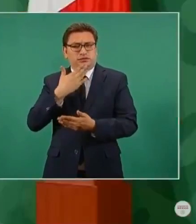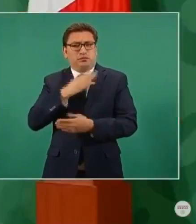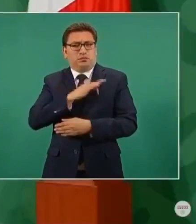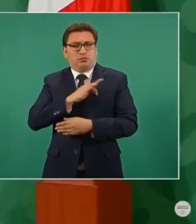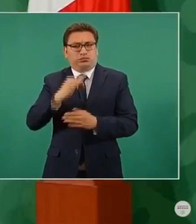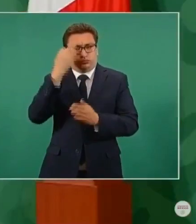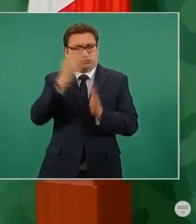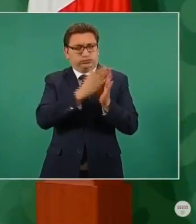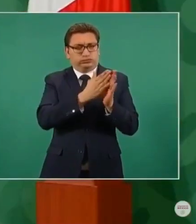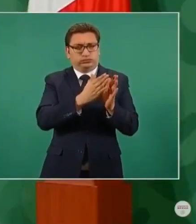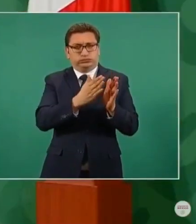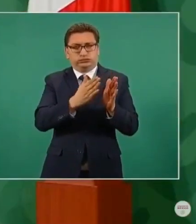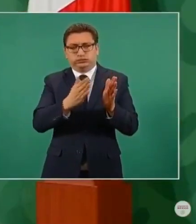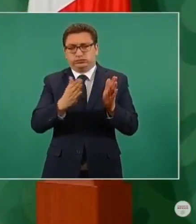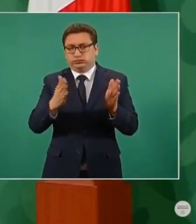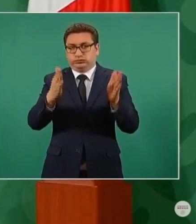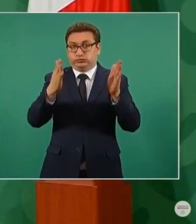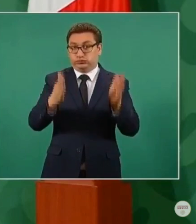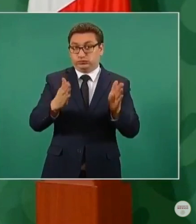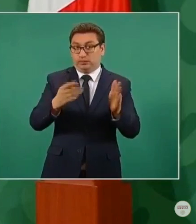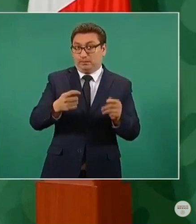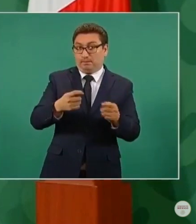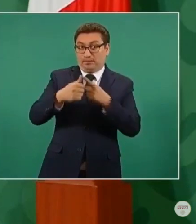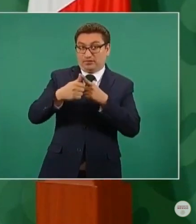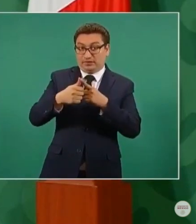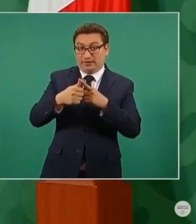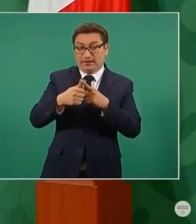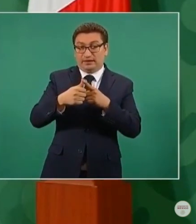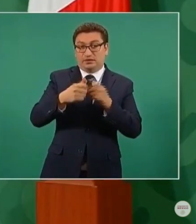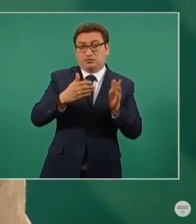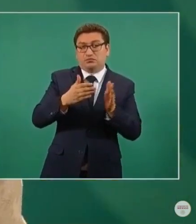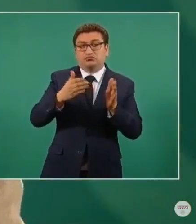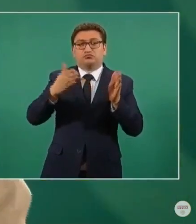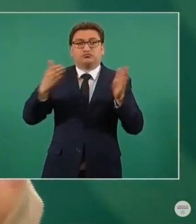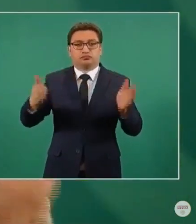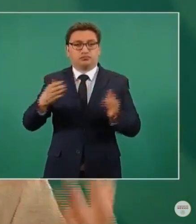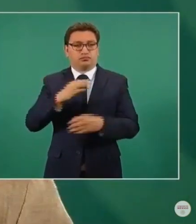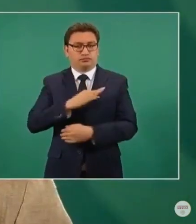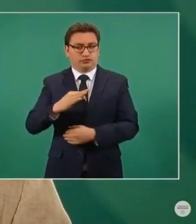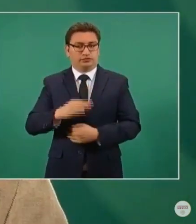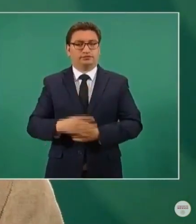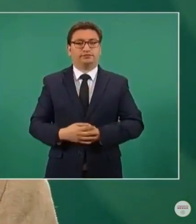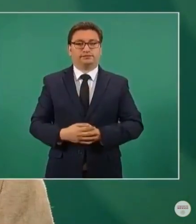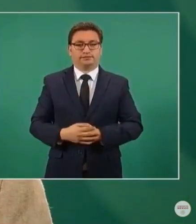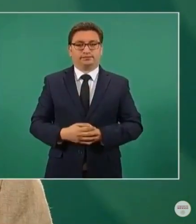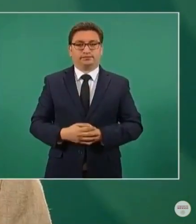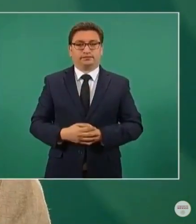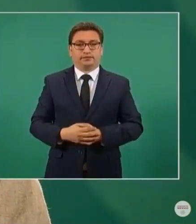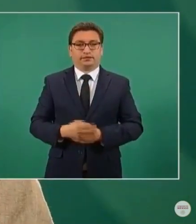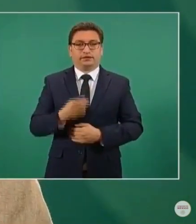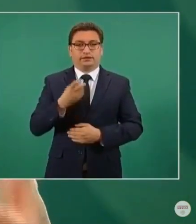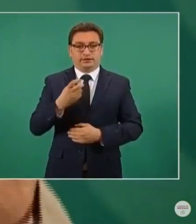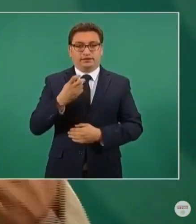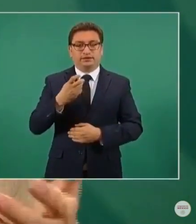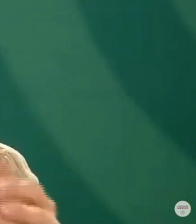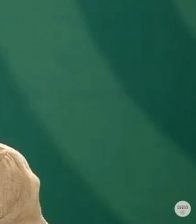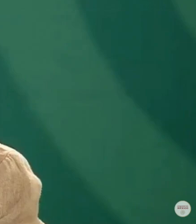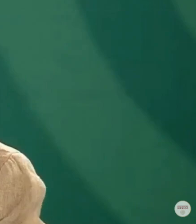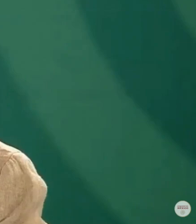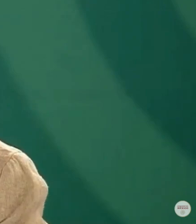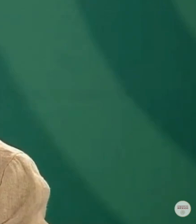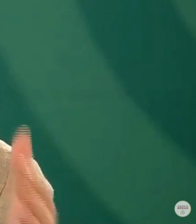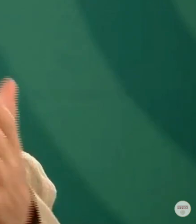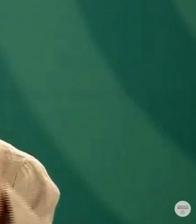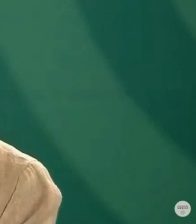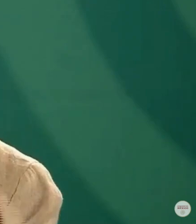identificar que los tiempos que originalmente se consideraban muy rigurosos se han podido extender. Es el ejemplo que podemos dar de cada una de ellas. Comento